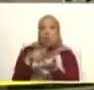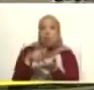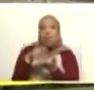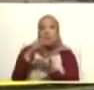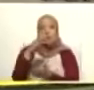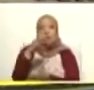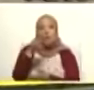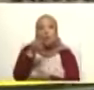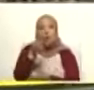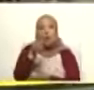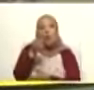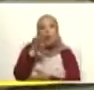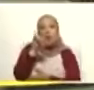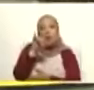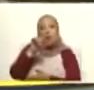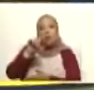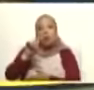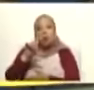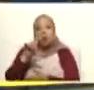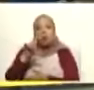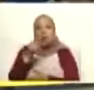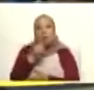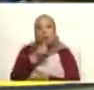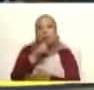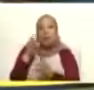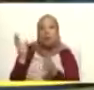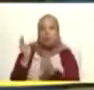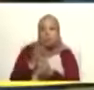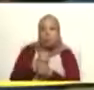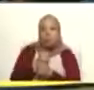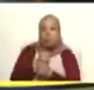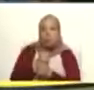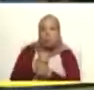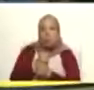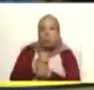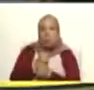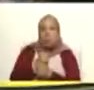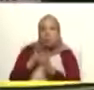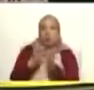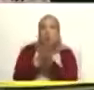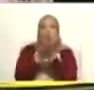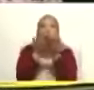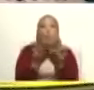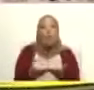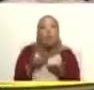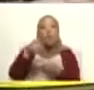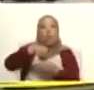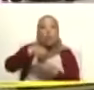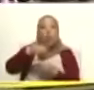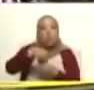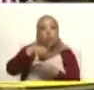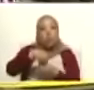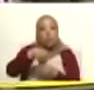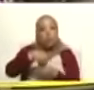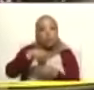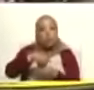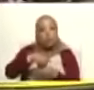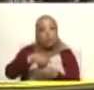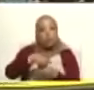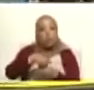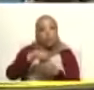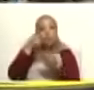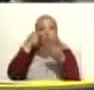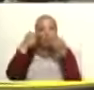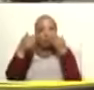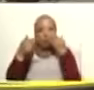uno pasa por aquí, y aquí se encuentra el cuaderno electoral, en donde uno pasa por